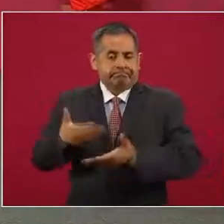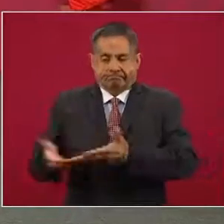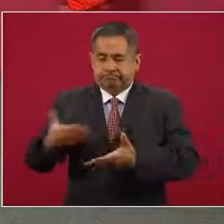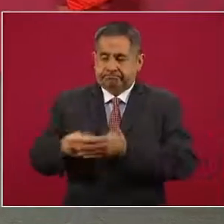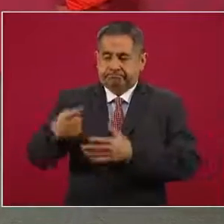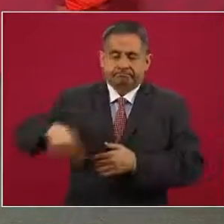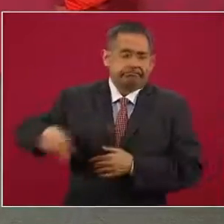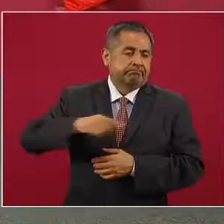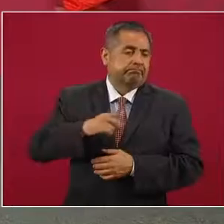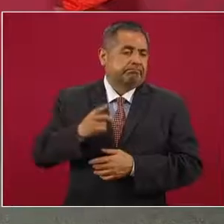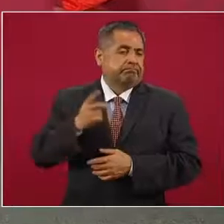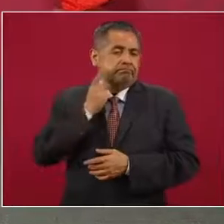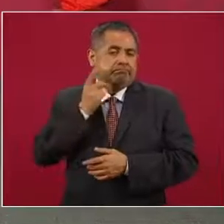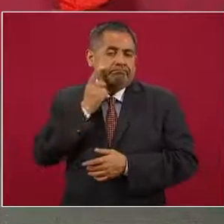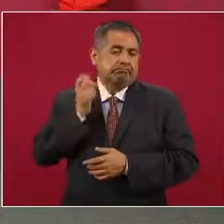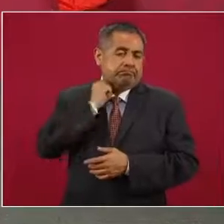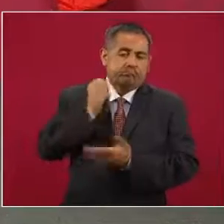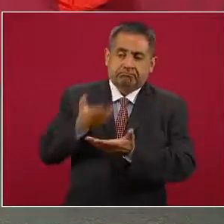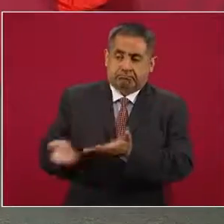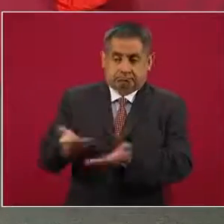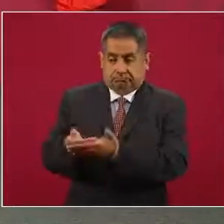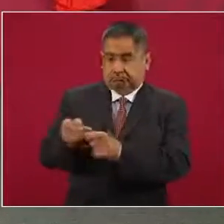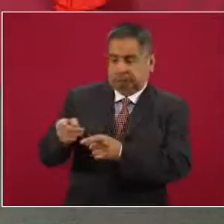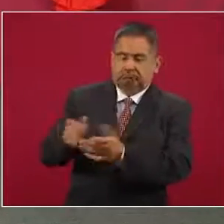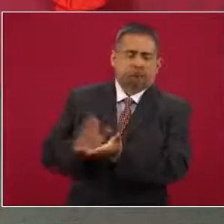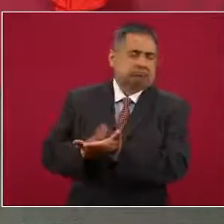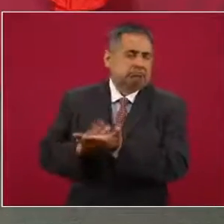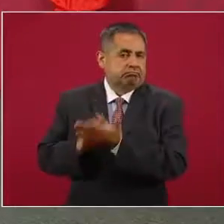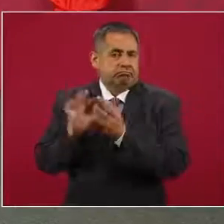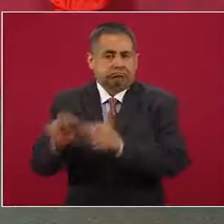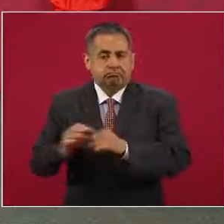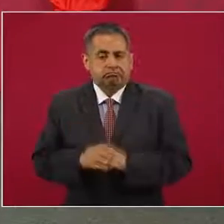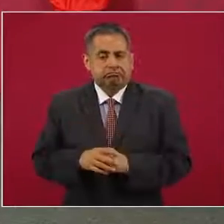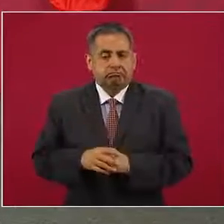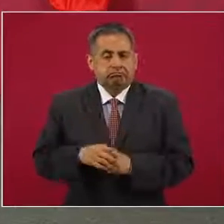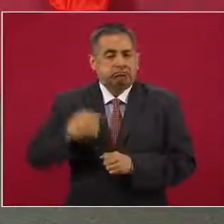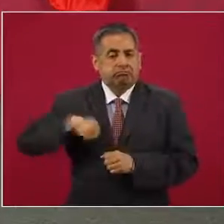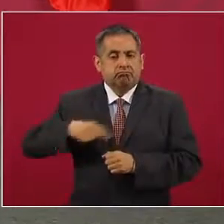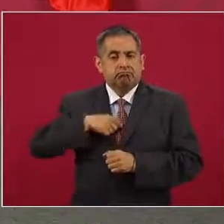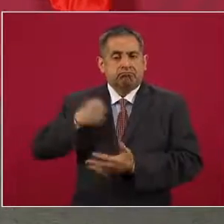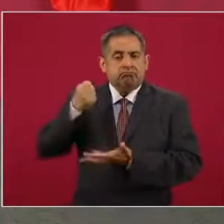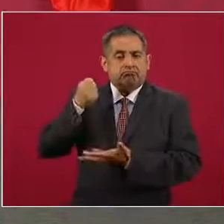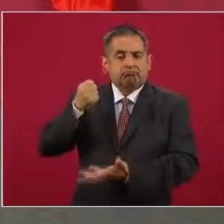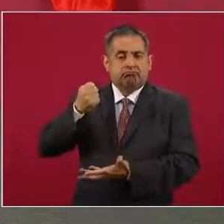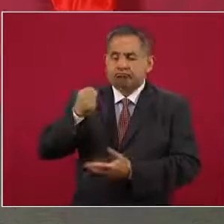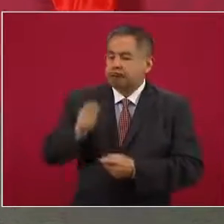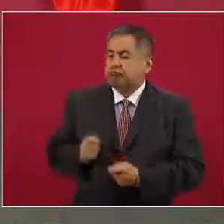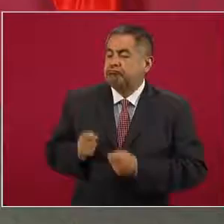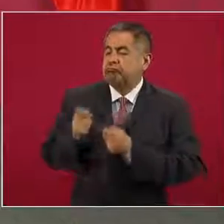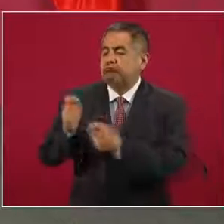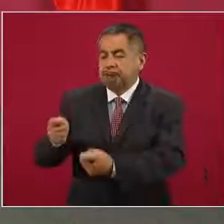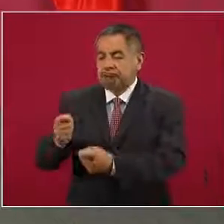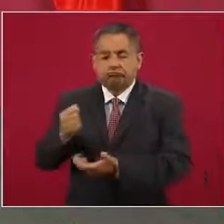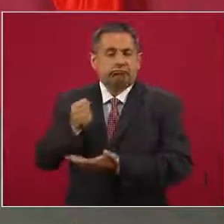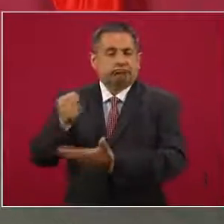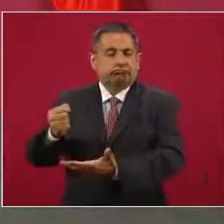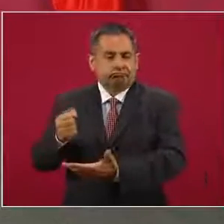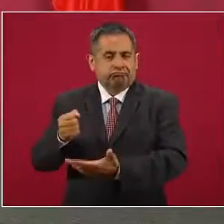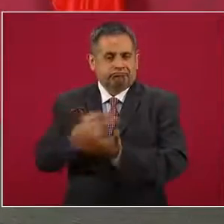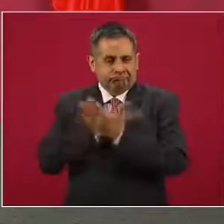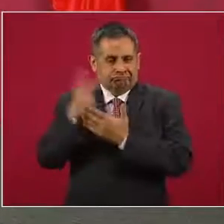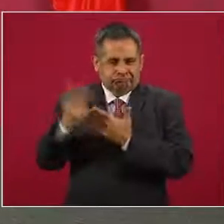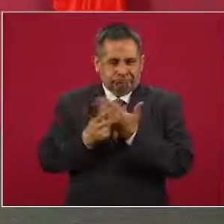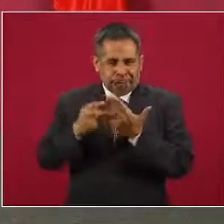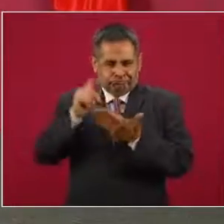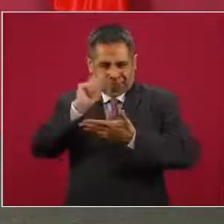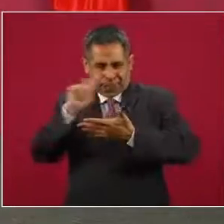actuales de que se les envíe el presupuesto, el proyecto,